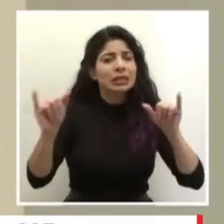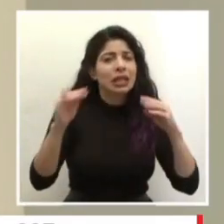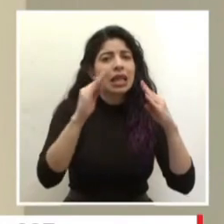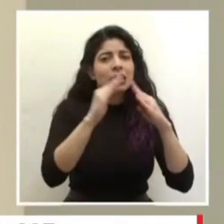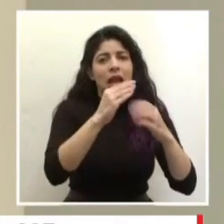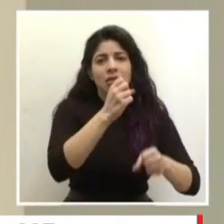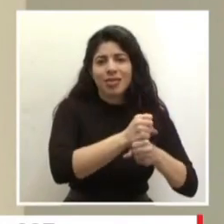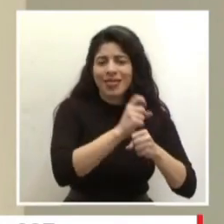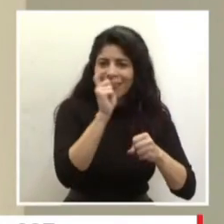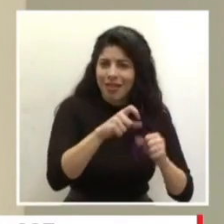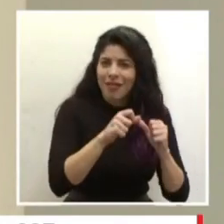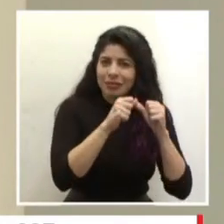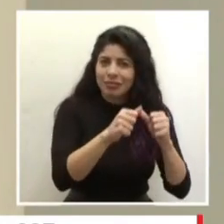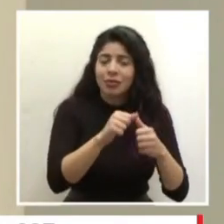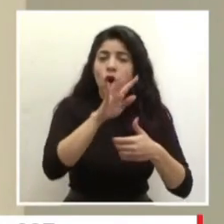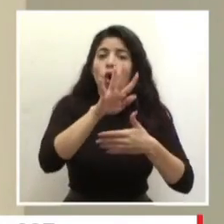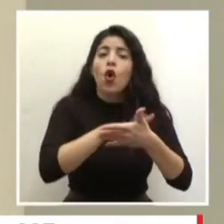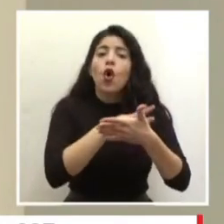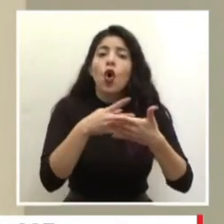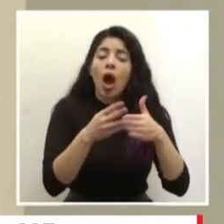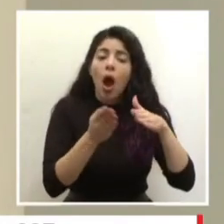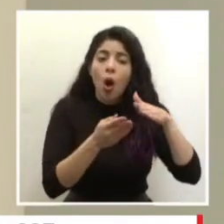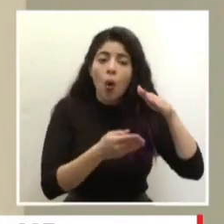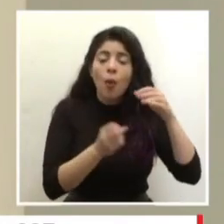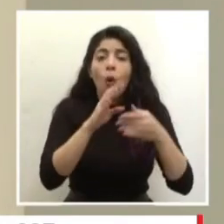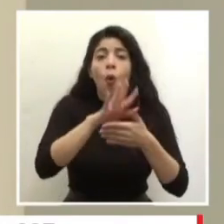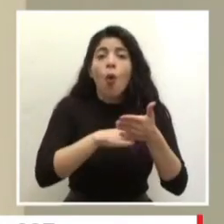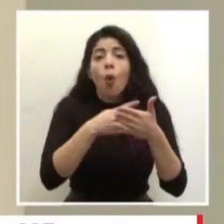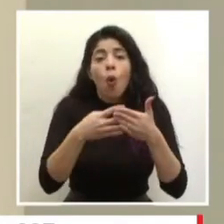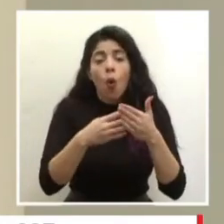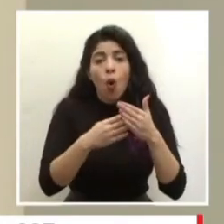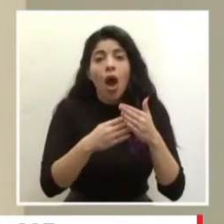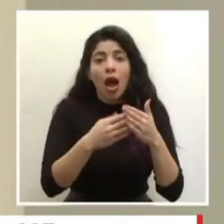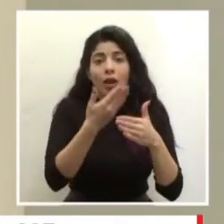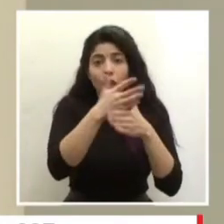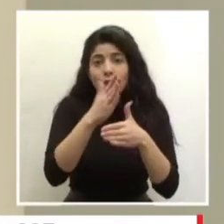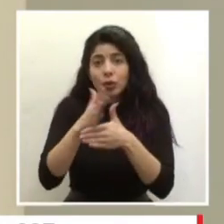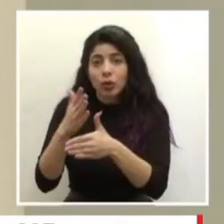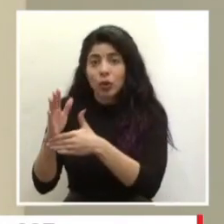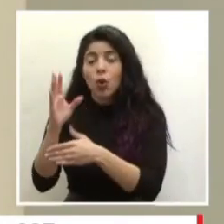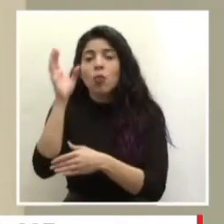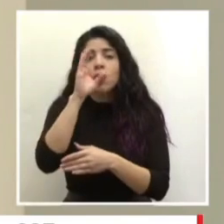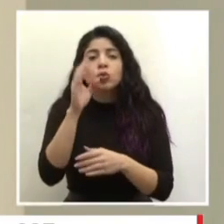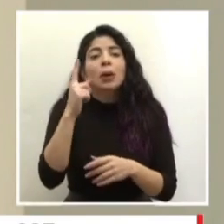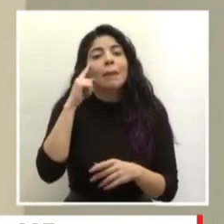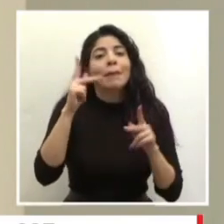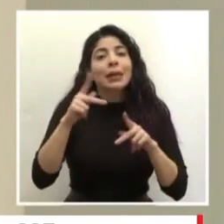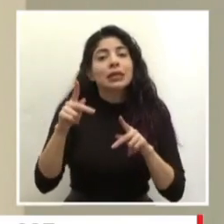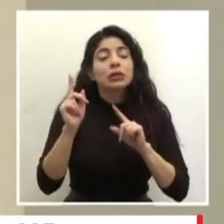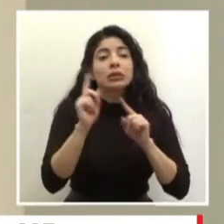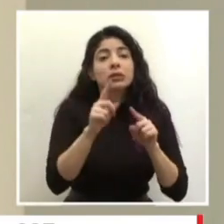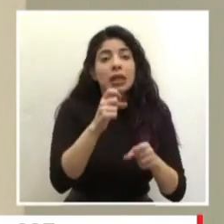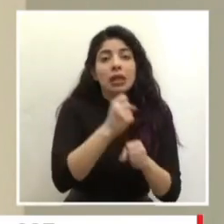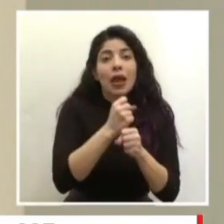la jornada acumulativa y el horario escalonado para disminuir también exposiciones eventuales.